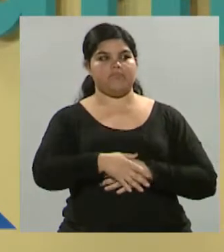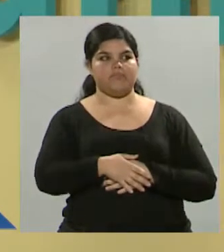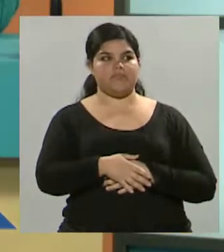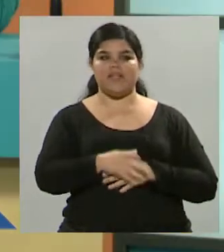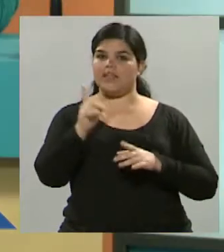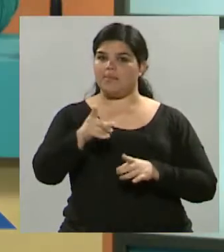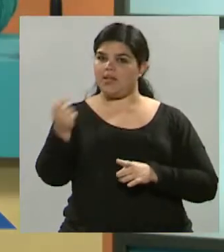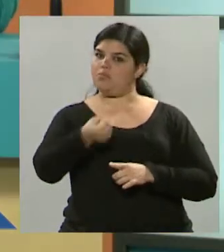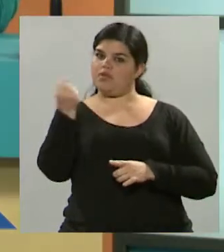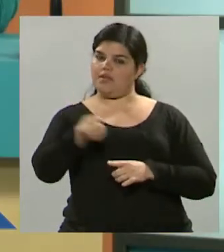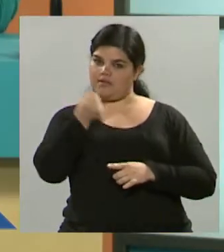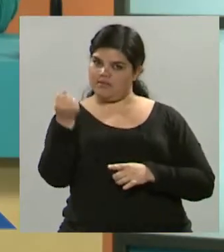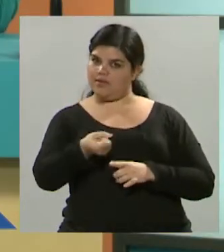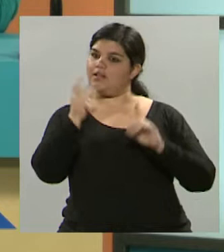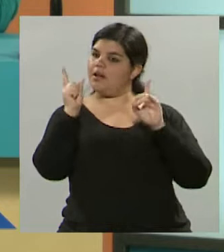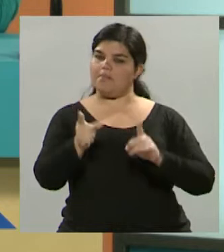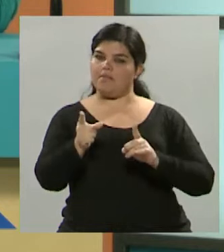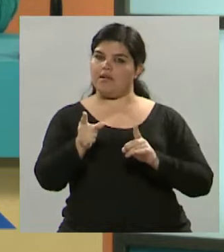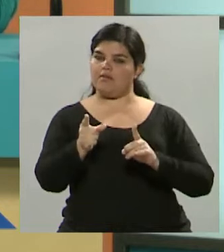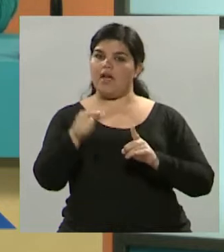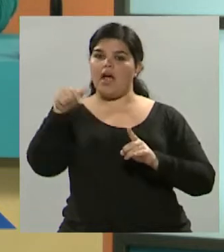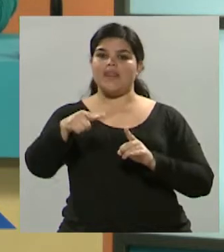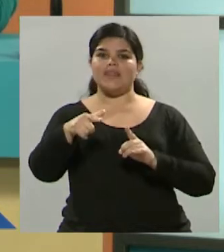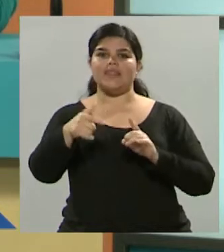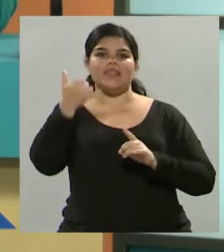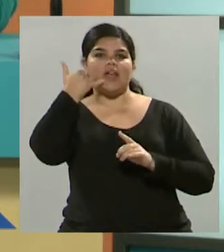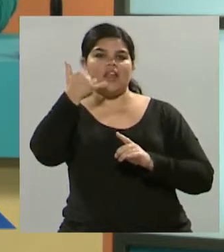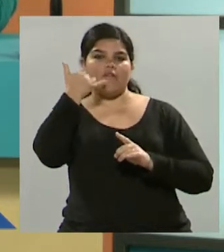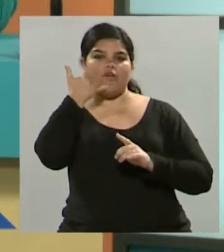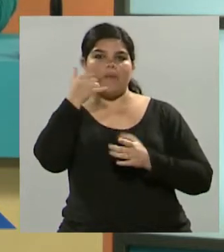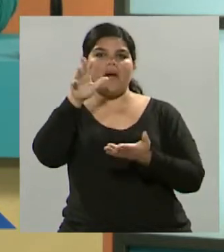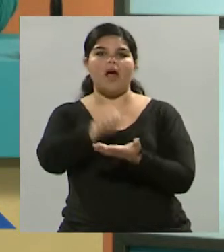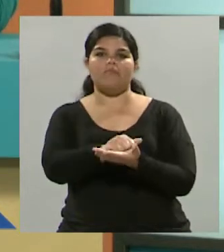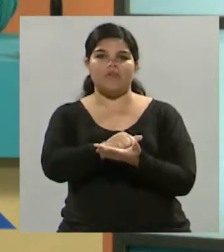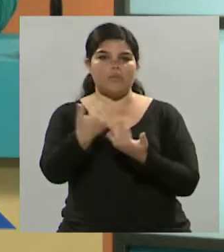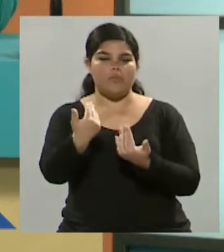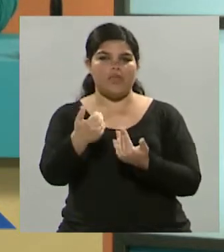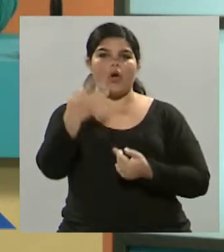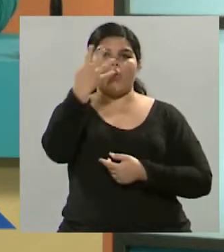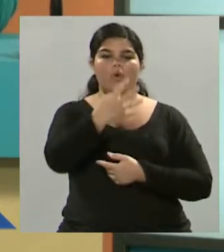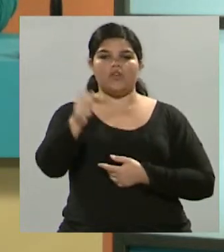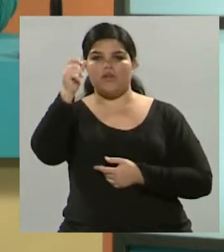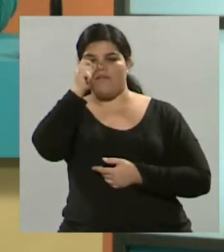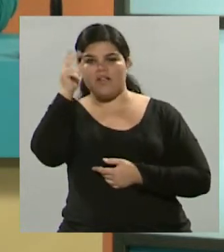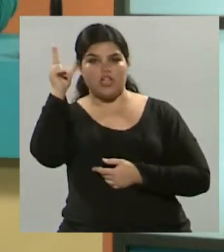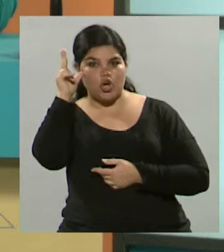también sí. es operativo. Esto Sí. que también es operativo es que existe un teléfono de reservas. Me encantó. Que es